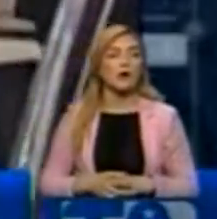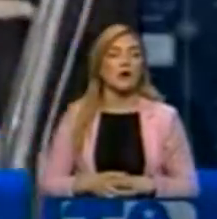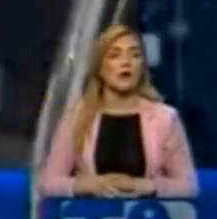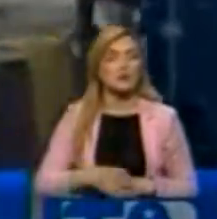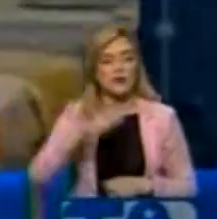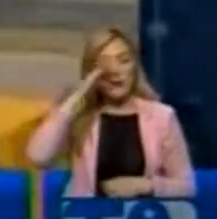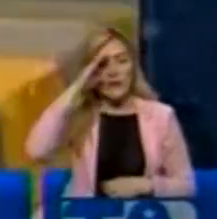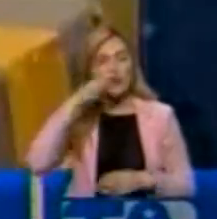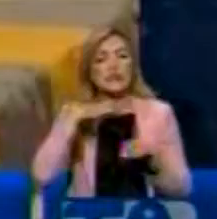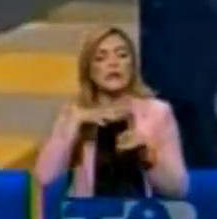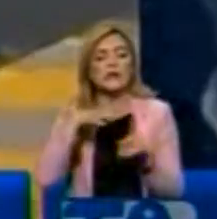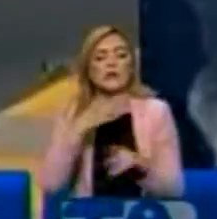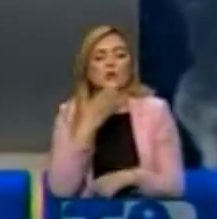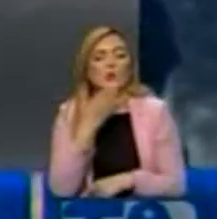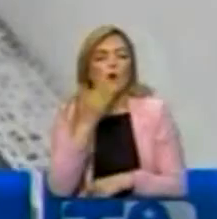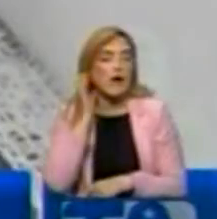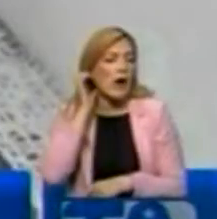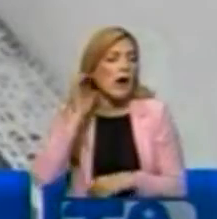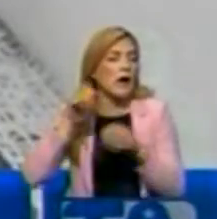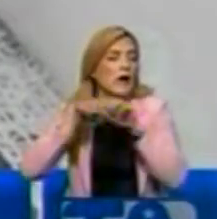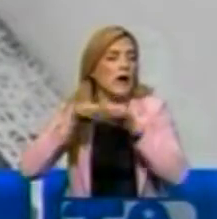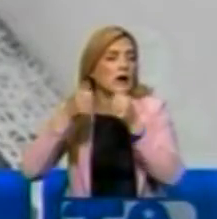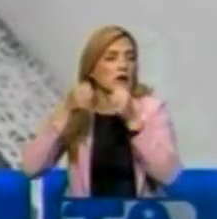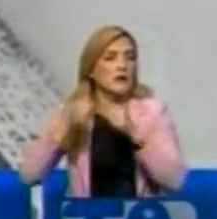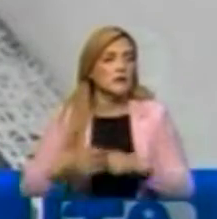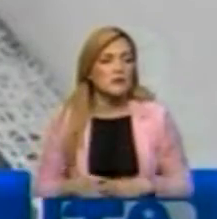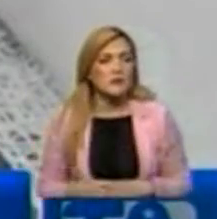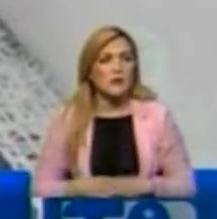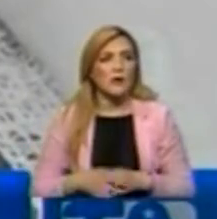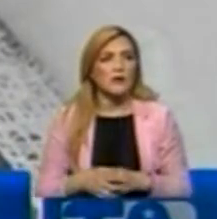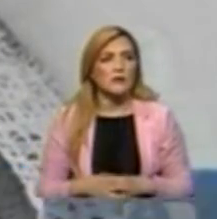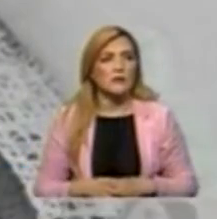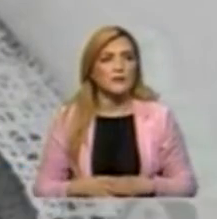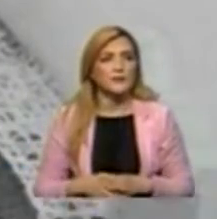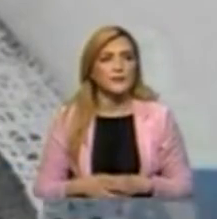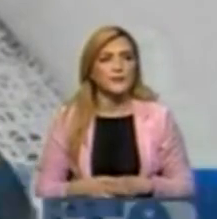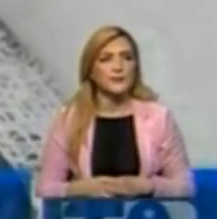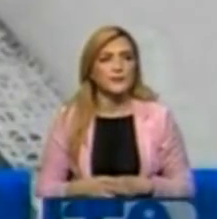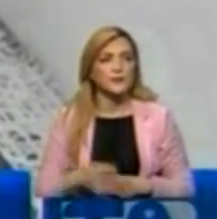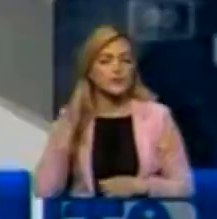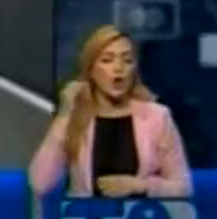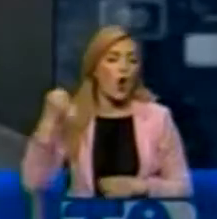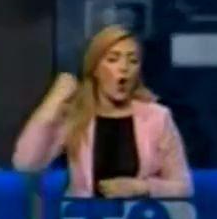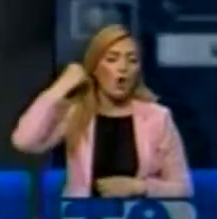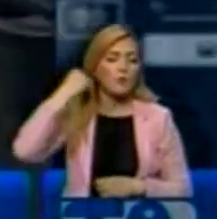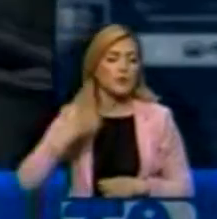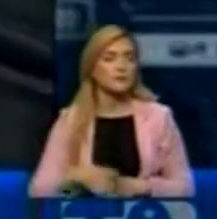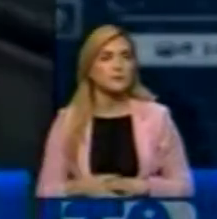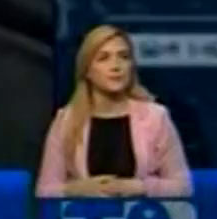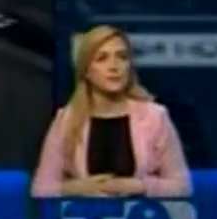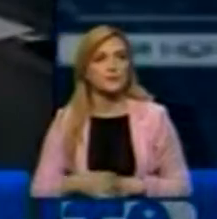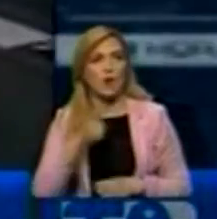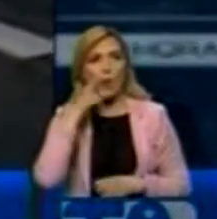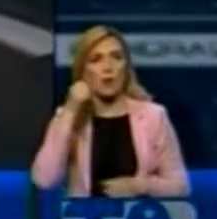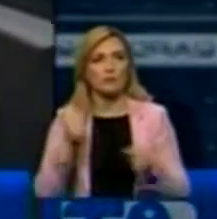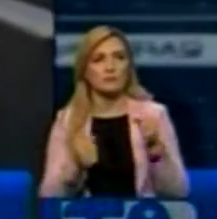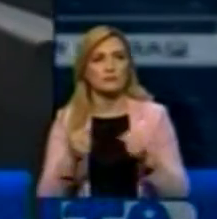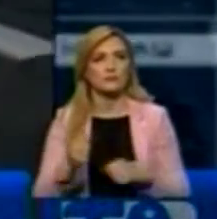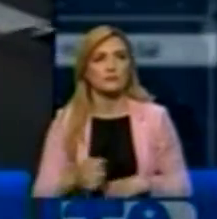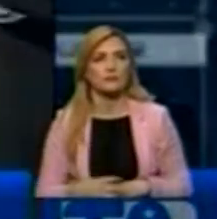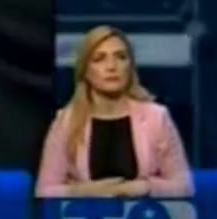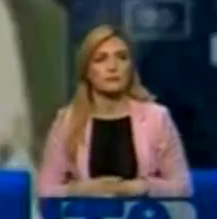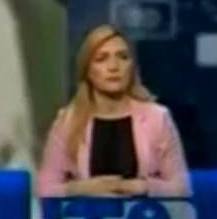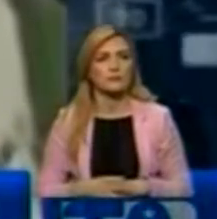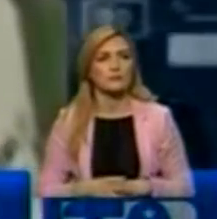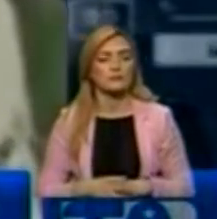fue el ataque, en el que una de sus orejas se desprendió luego de recibir el golpe de la gata hidráulica que el conductor lanzó en su